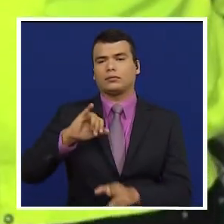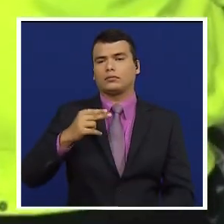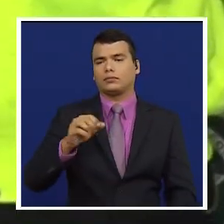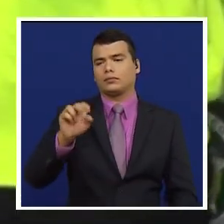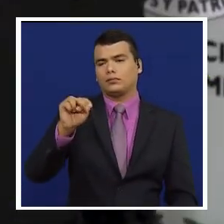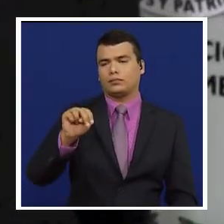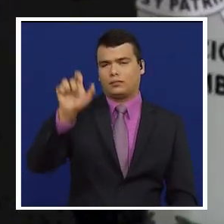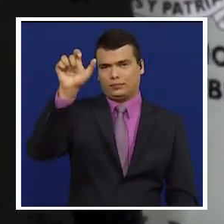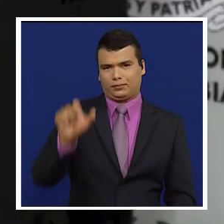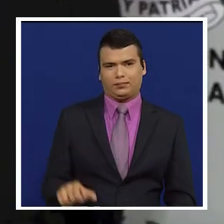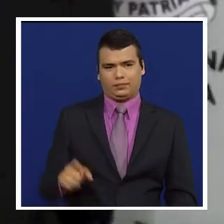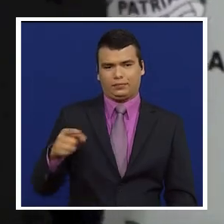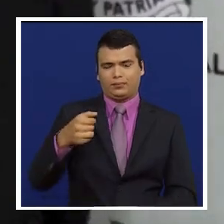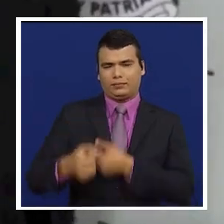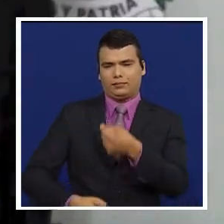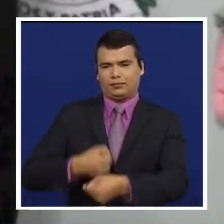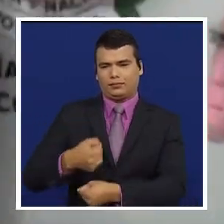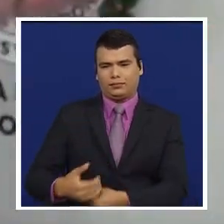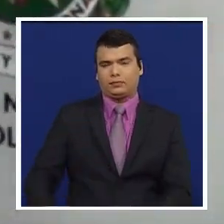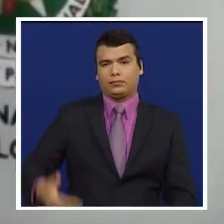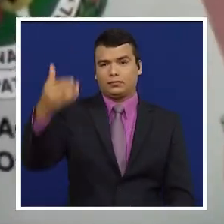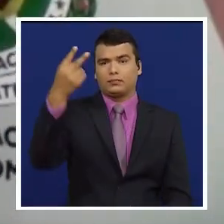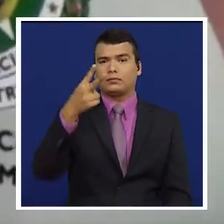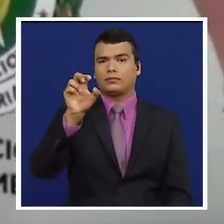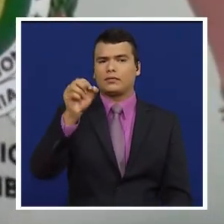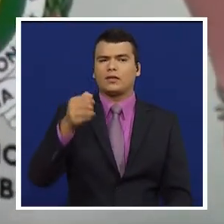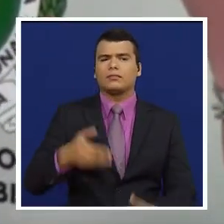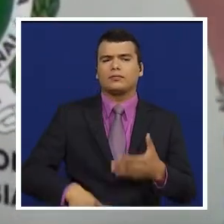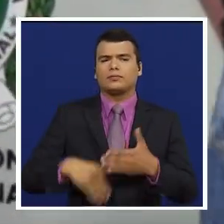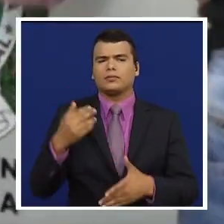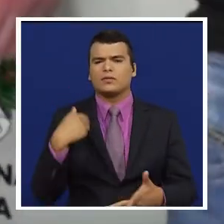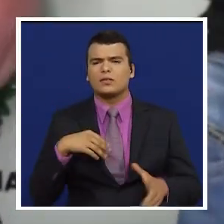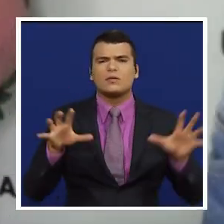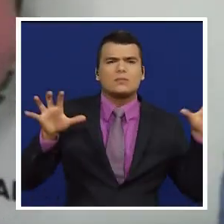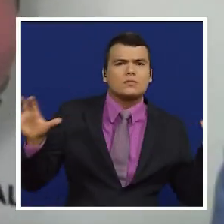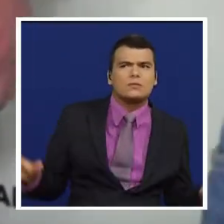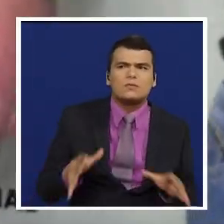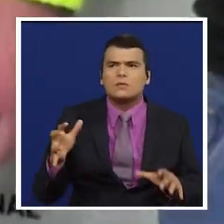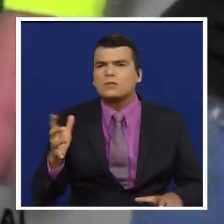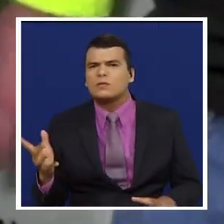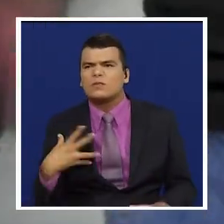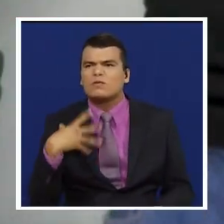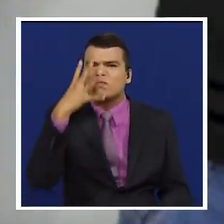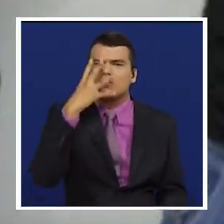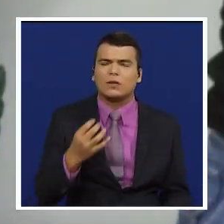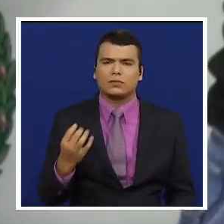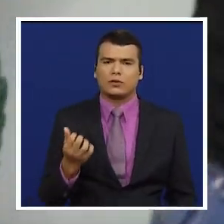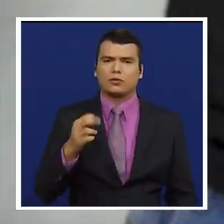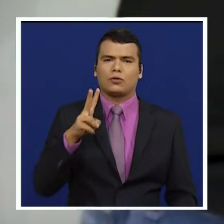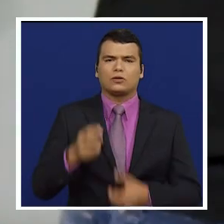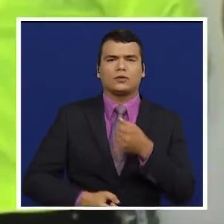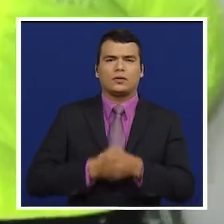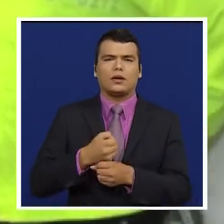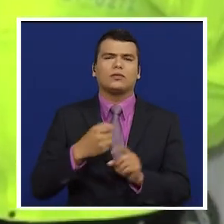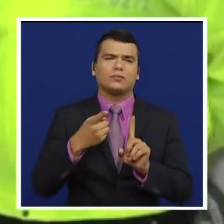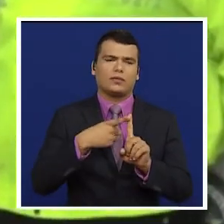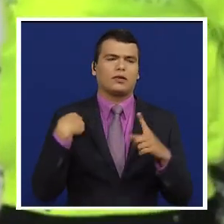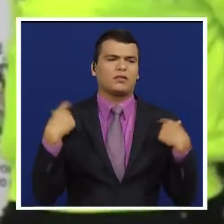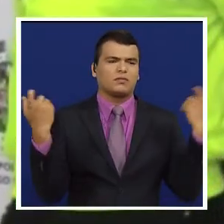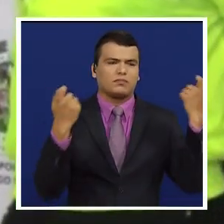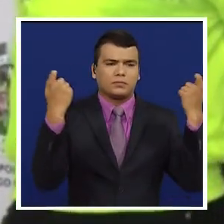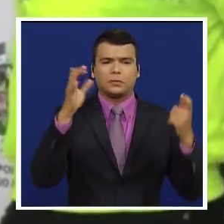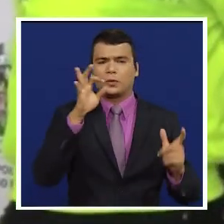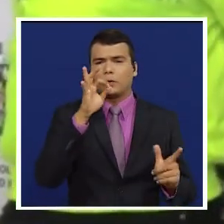se llama este joven de 20 años, habría empezado su vida delictual a los 12 años, inicialmente dentro del negocio del microtráfico,